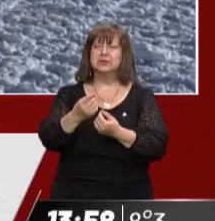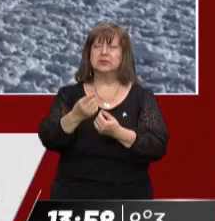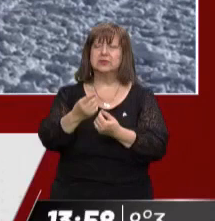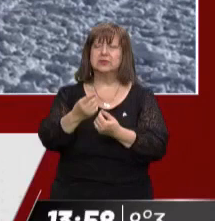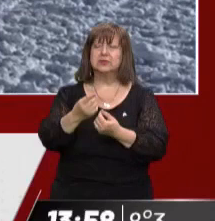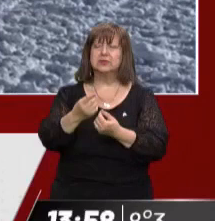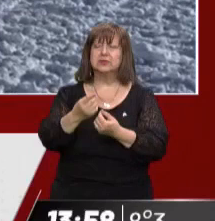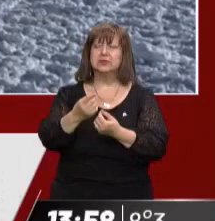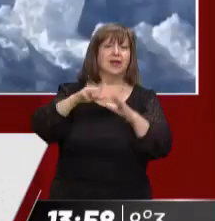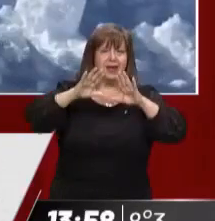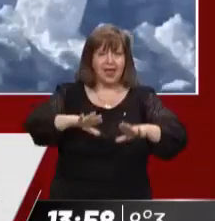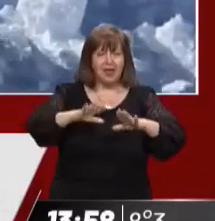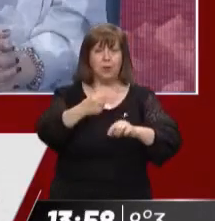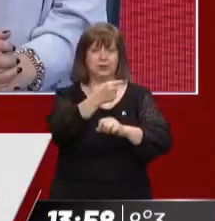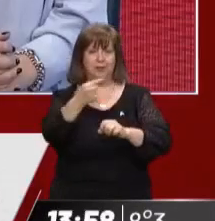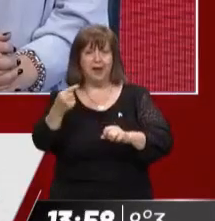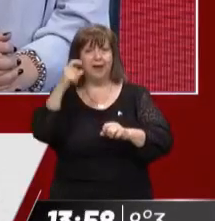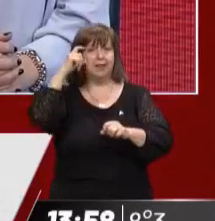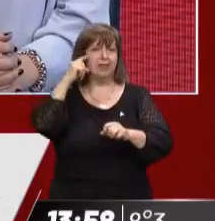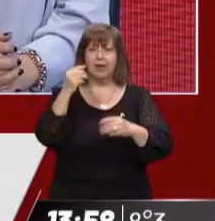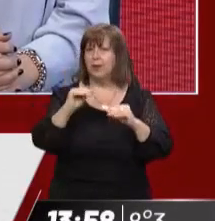tiempo promedio se quedan?